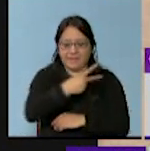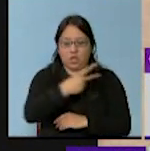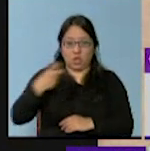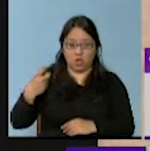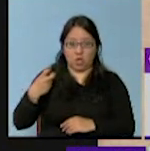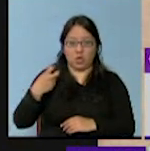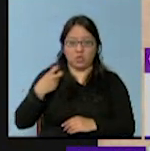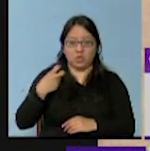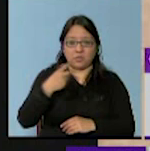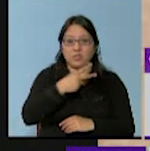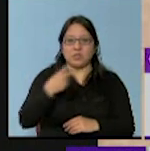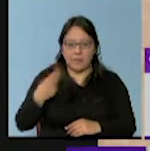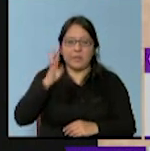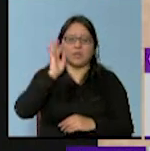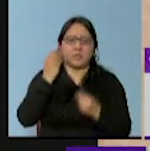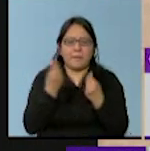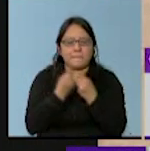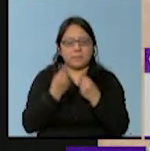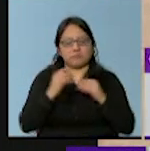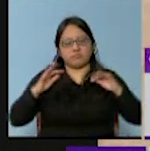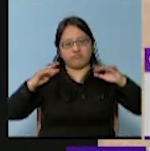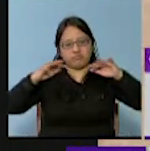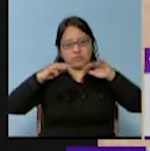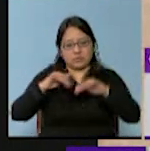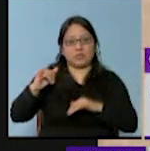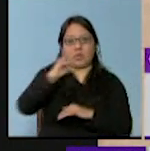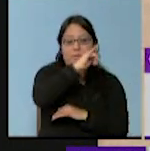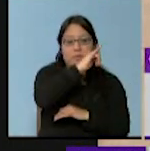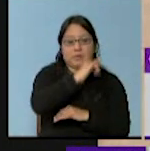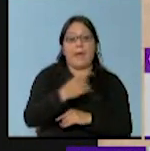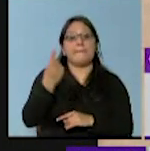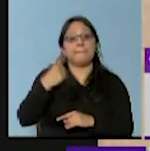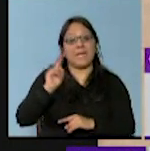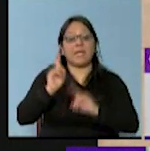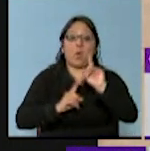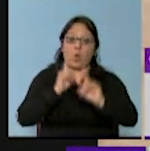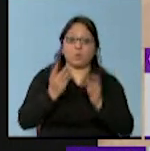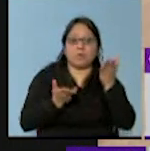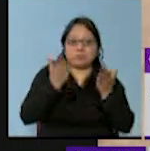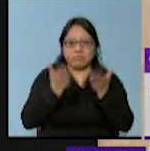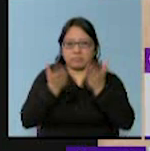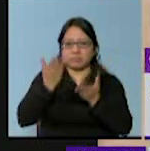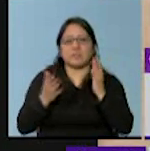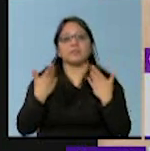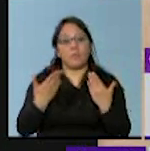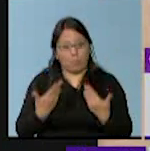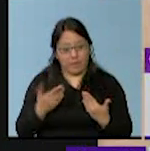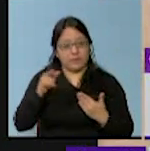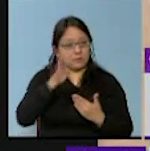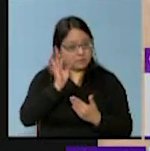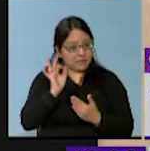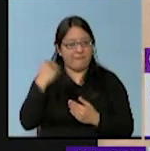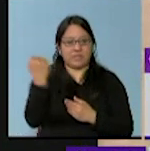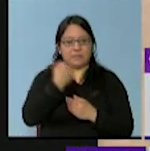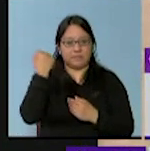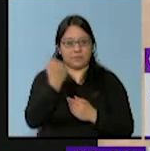fueron intensas aquí en esta estación aérea pero sí vamos a hacer algunas comparaciones que obviamente son muy importantes